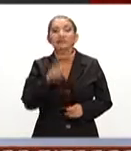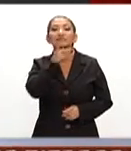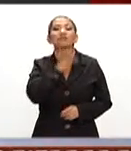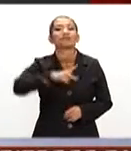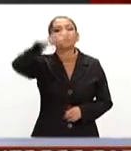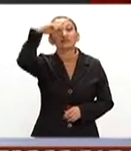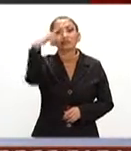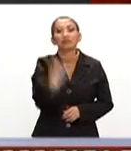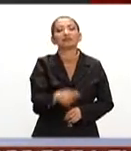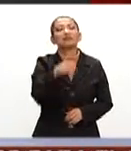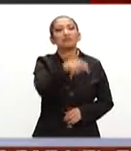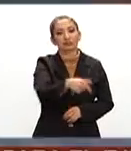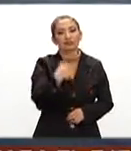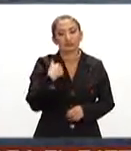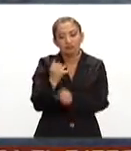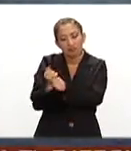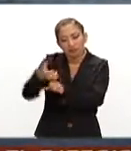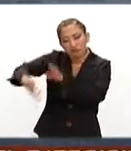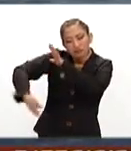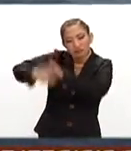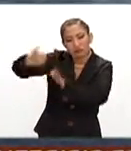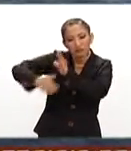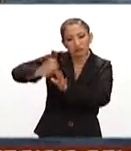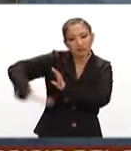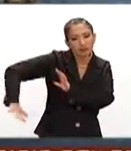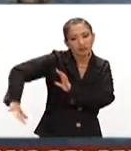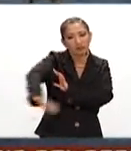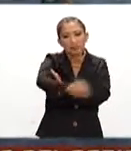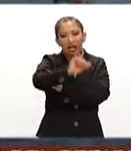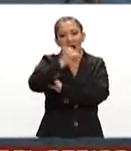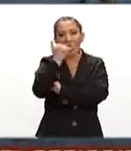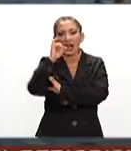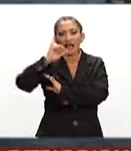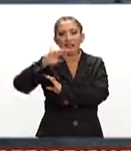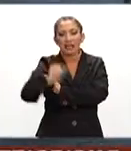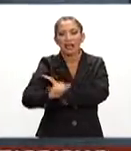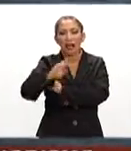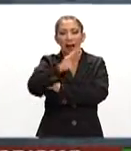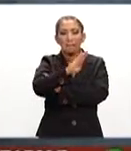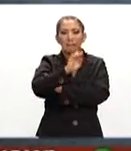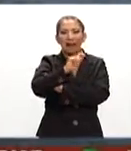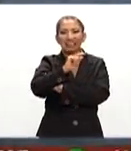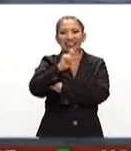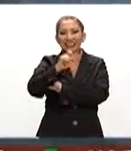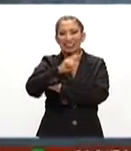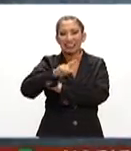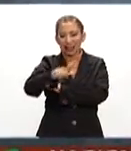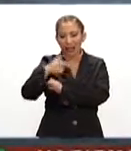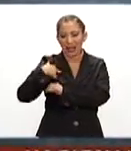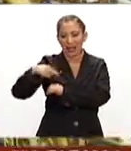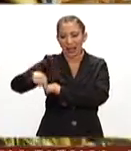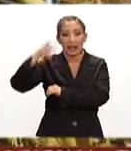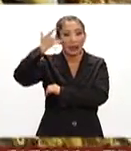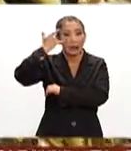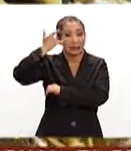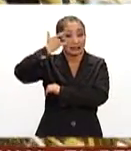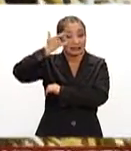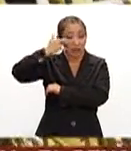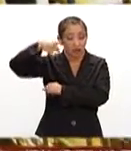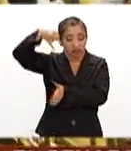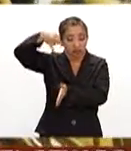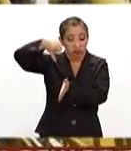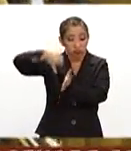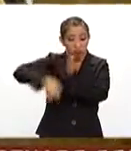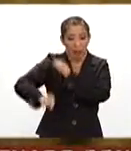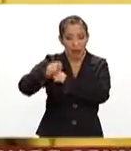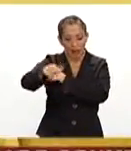Petróleos Mexicanos va a realizar la exploración y extracción de los campos Allín y Batzil en aguas someras de la Sonda de Campeche. Para